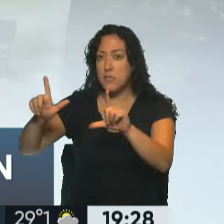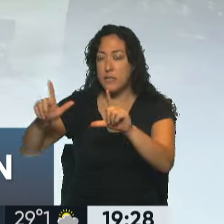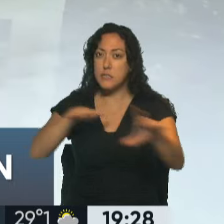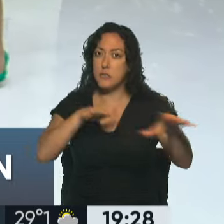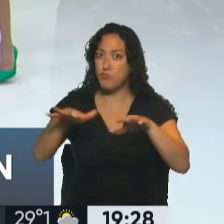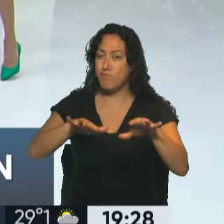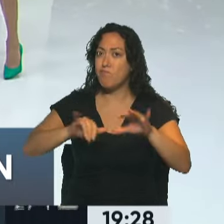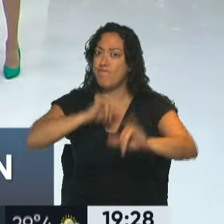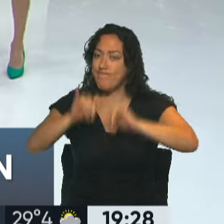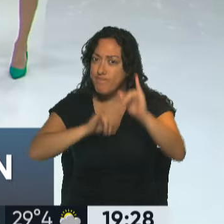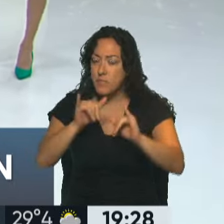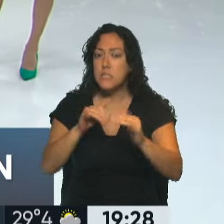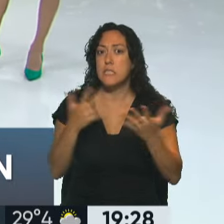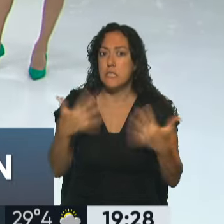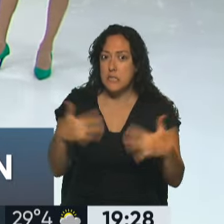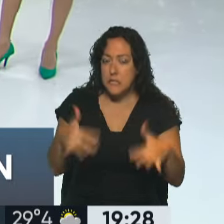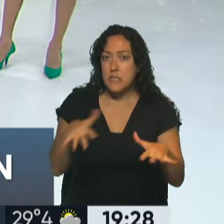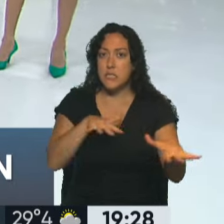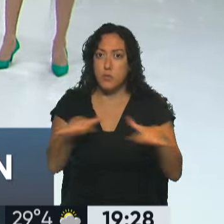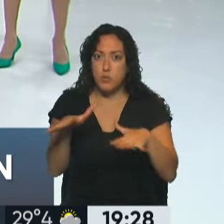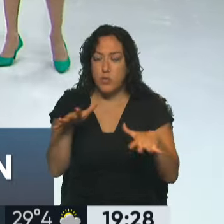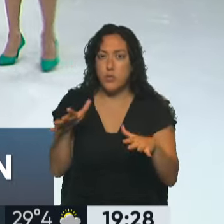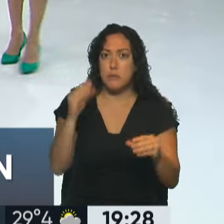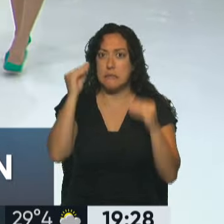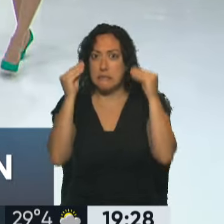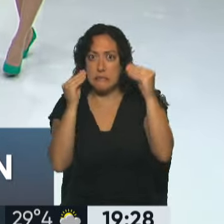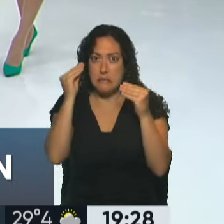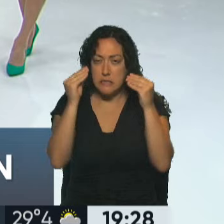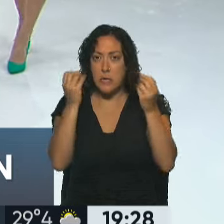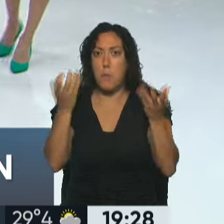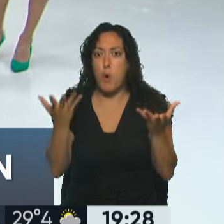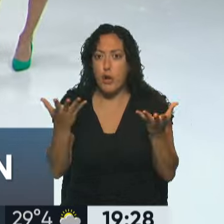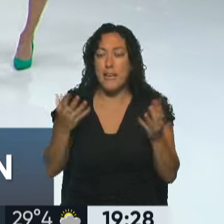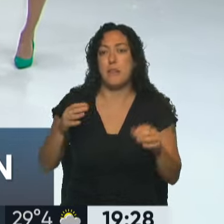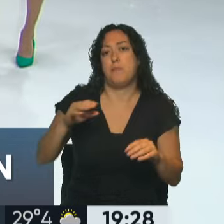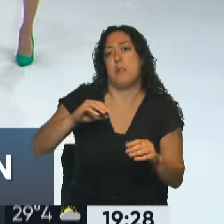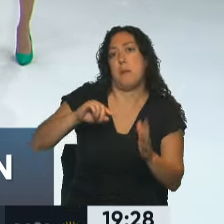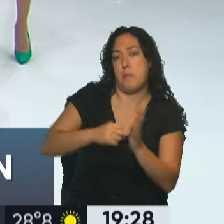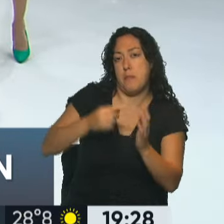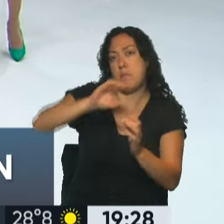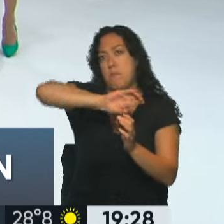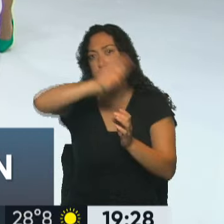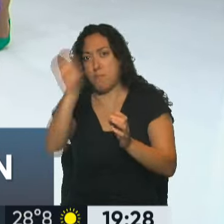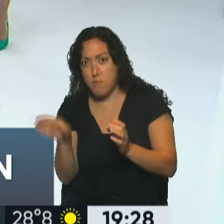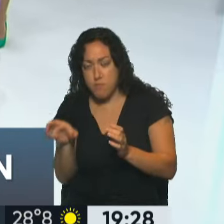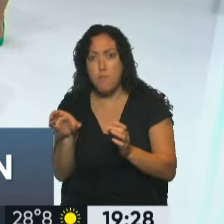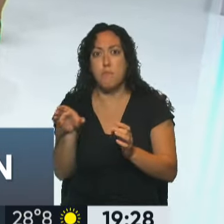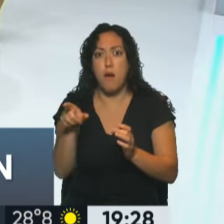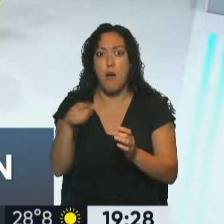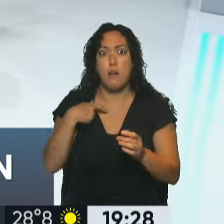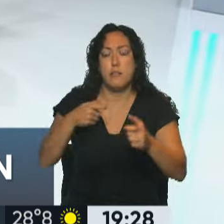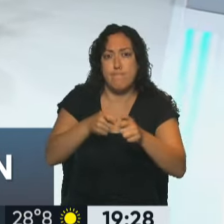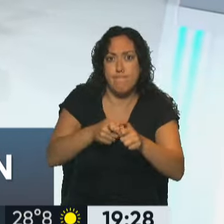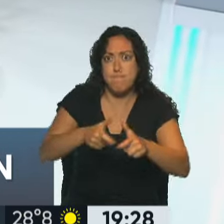situación de Por qué preocupa esta situación sobre todo en un contexto cuando hablamos de amba cuando hablamos de provincia de Buenos Aires de crecimiento